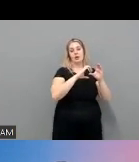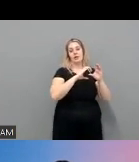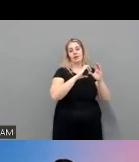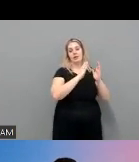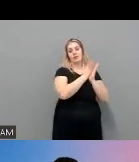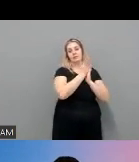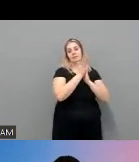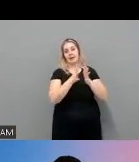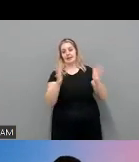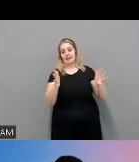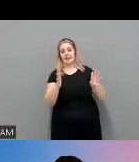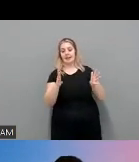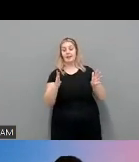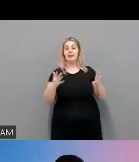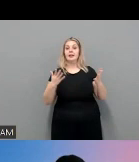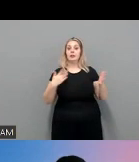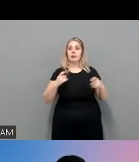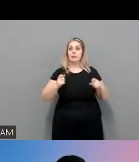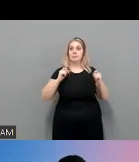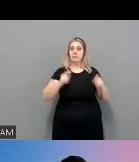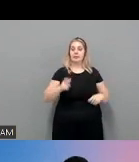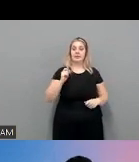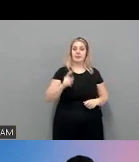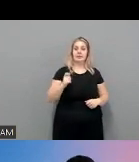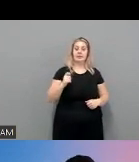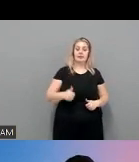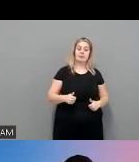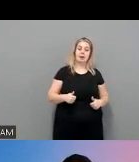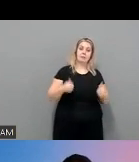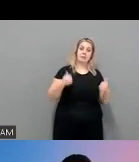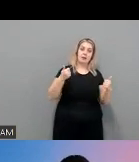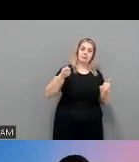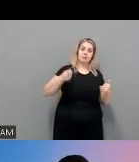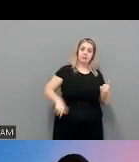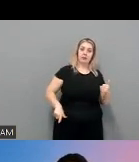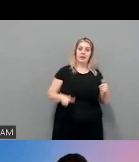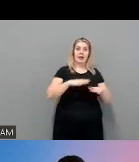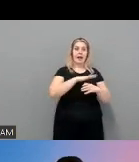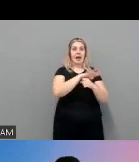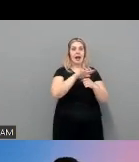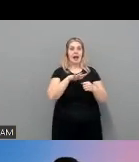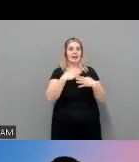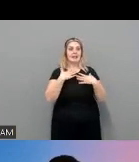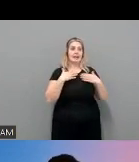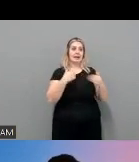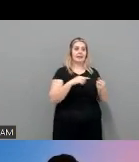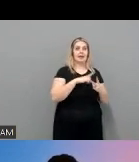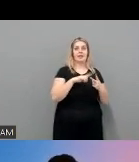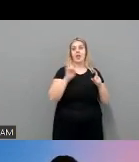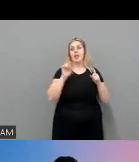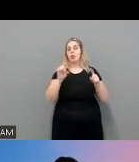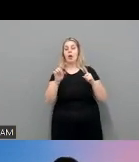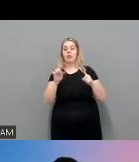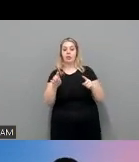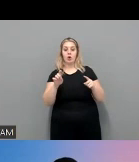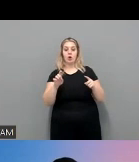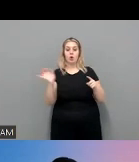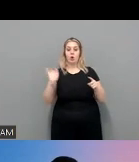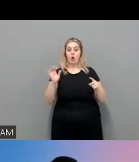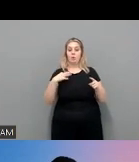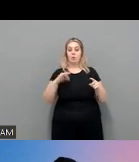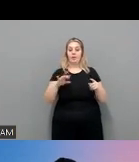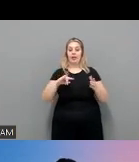y bueno, cada vez más profesionales de diferentes áreas, tanto de la sanidad como de la educación, incluso